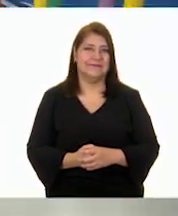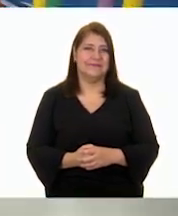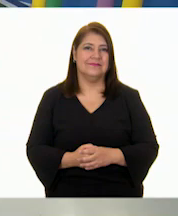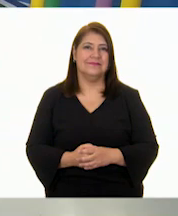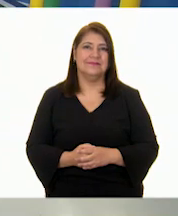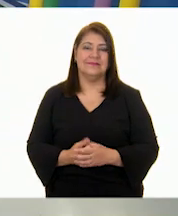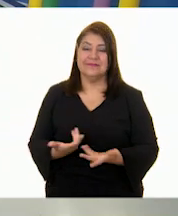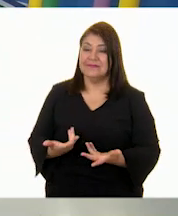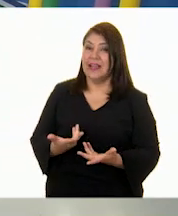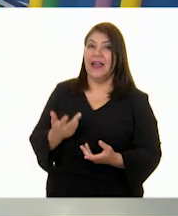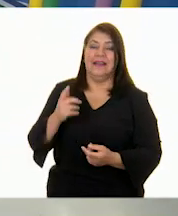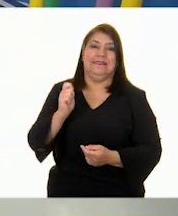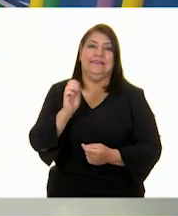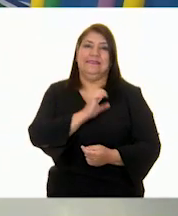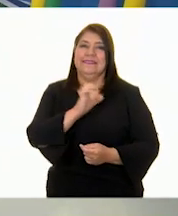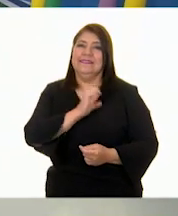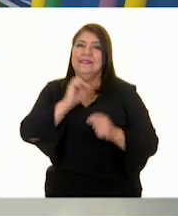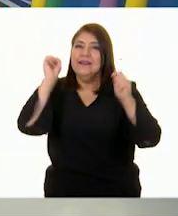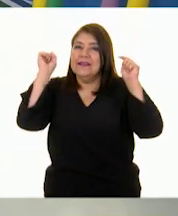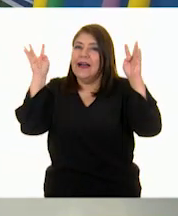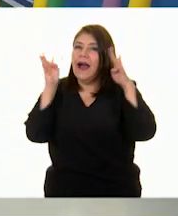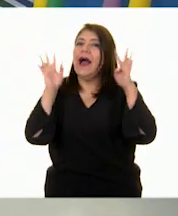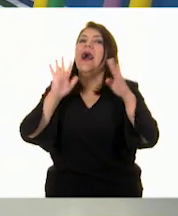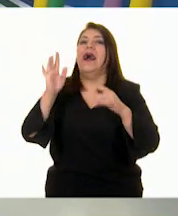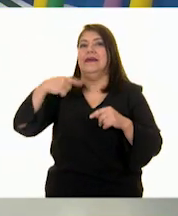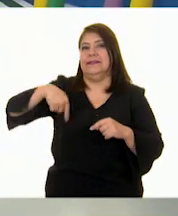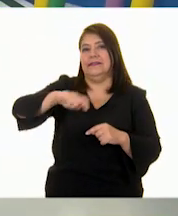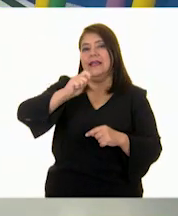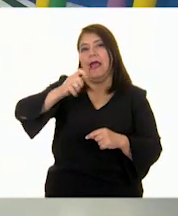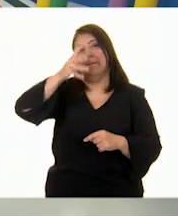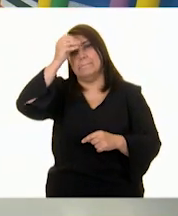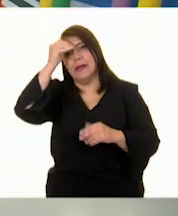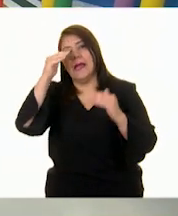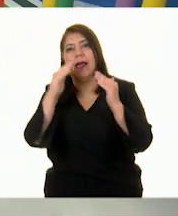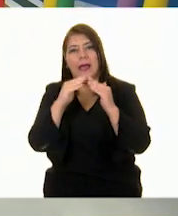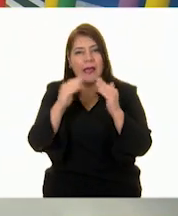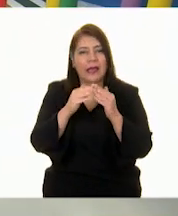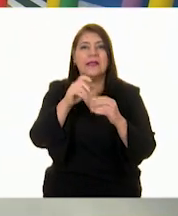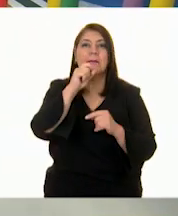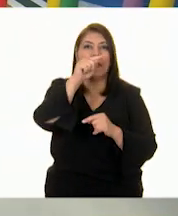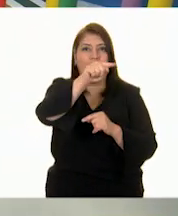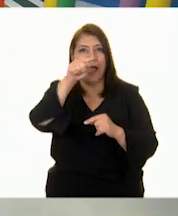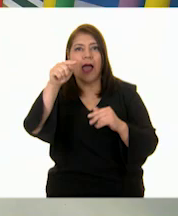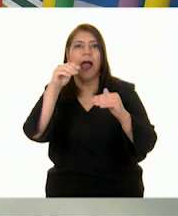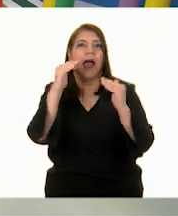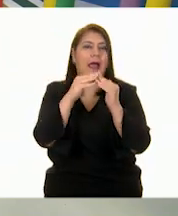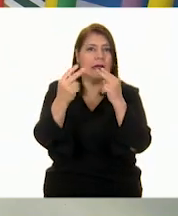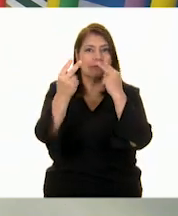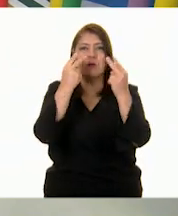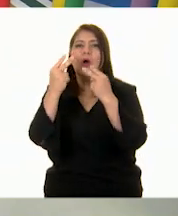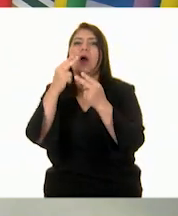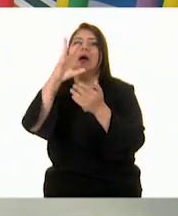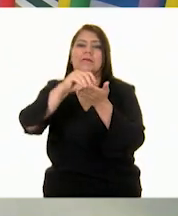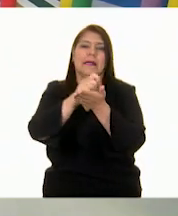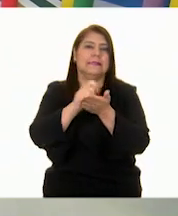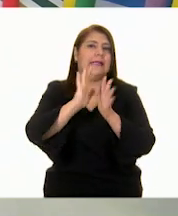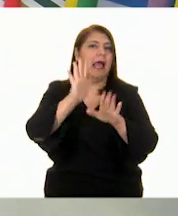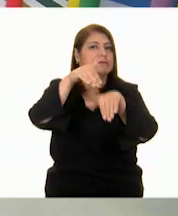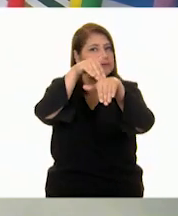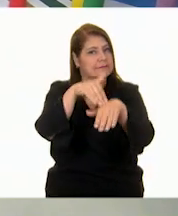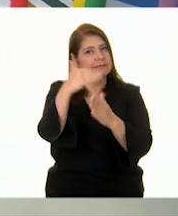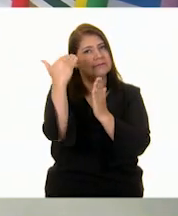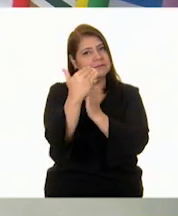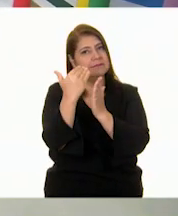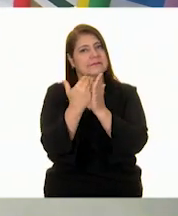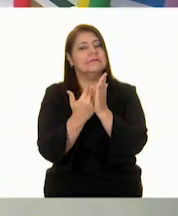Mi querido Ajo Listo, nosotros aquí ya en Aprende en Casa, y yo sé que allá en sus casas ya todos tomamos nota de las medidas que